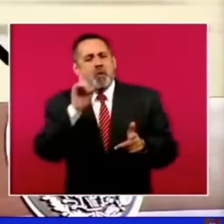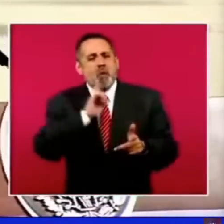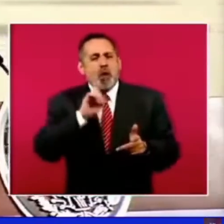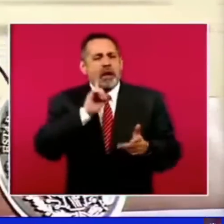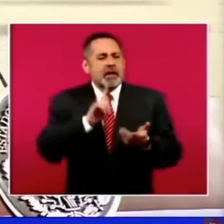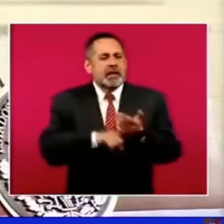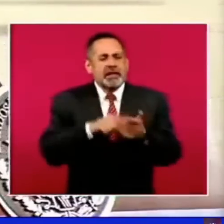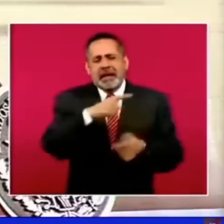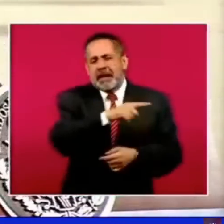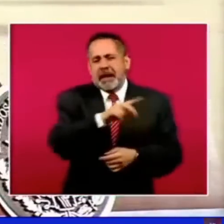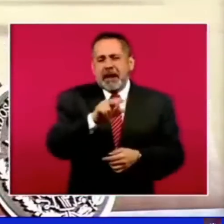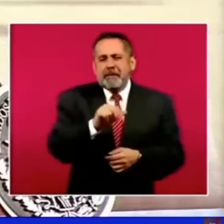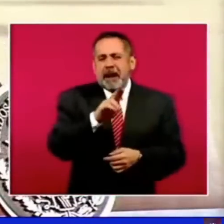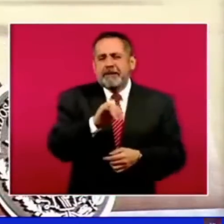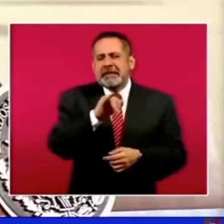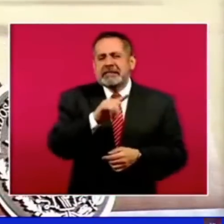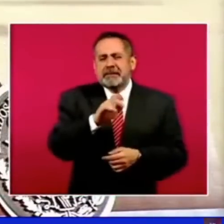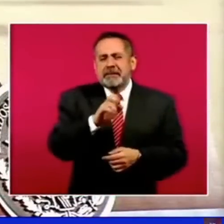en Bavispe.